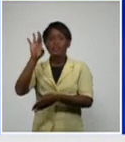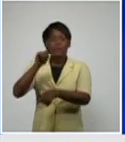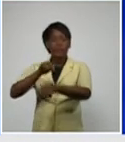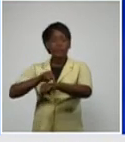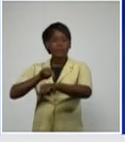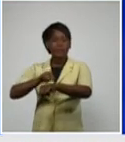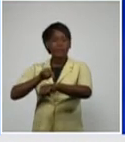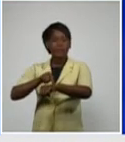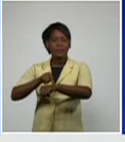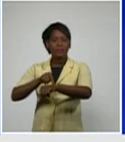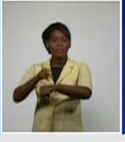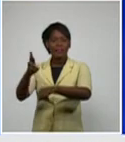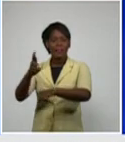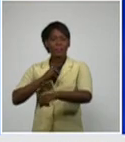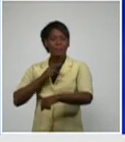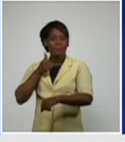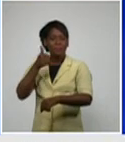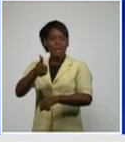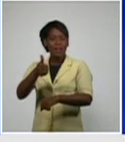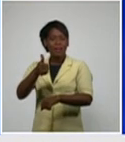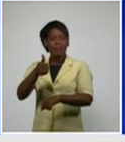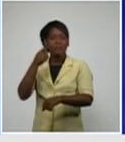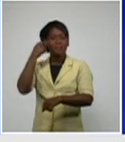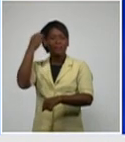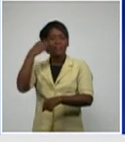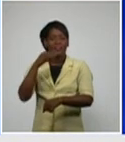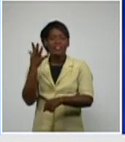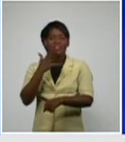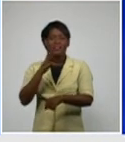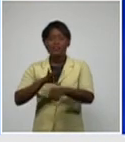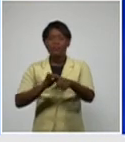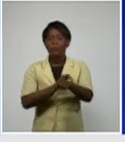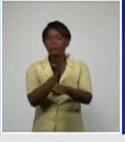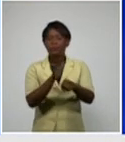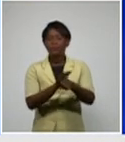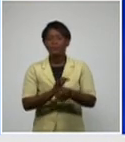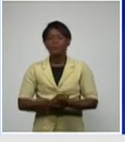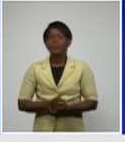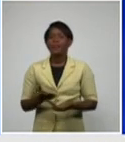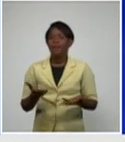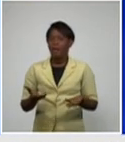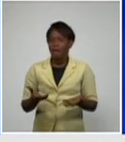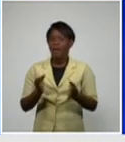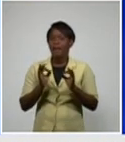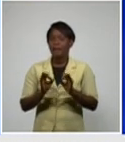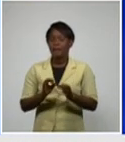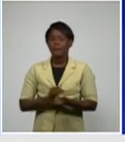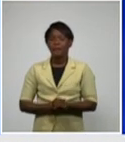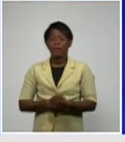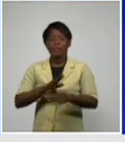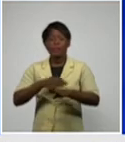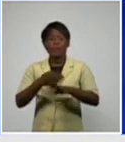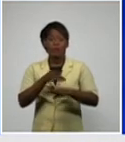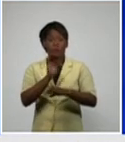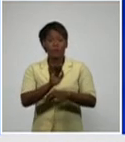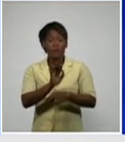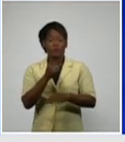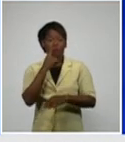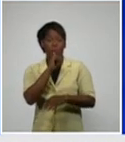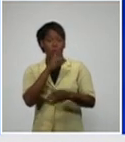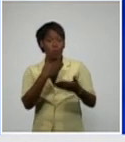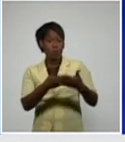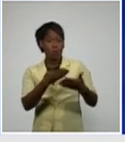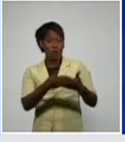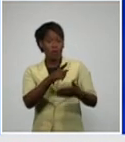el resultado, es muy efectivo. Entonces, ya ahí entonces yo pasaría a hacer un caso sospechoso con un test de